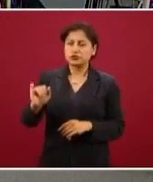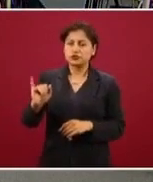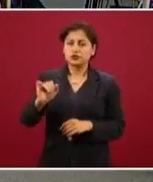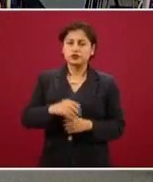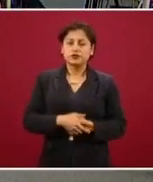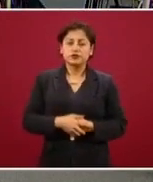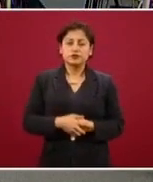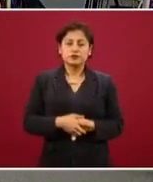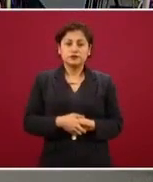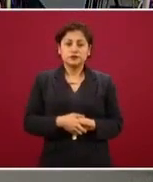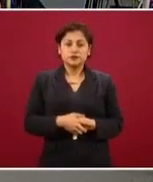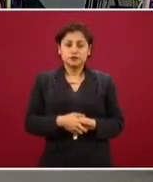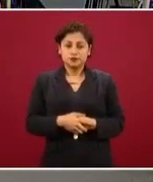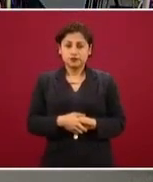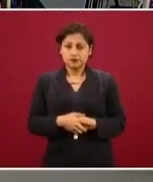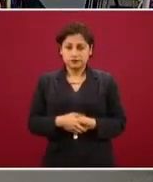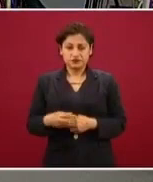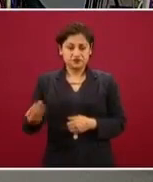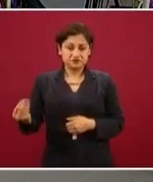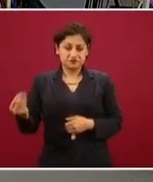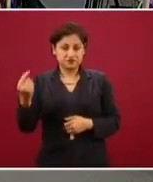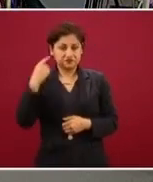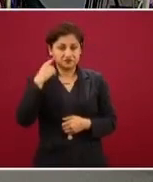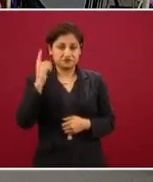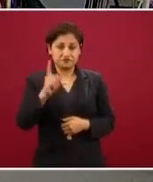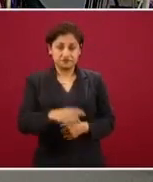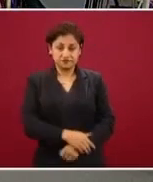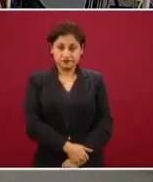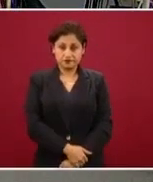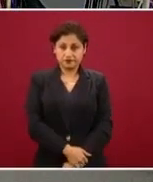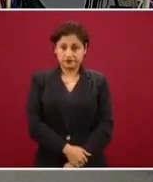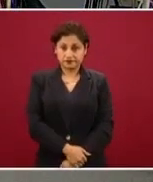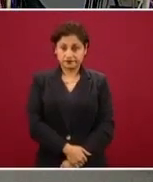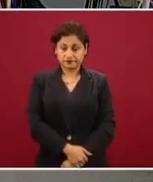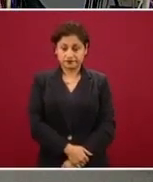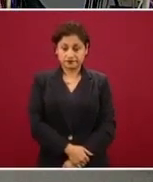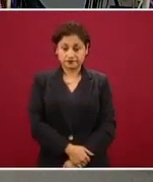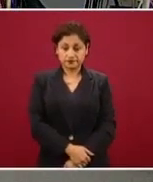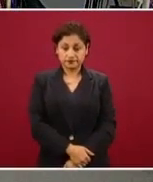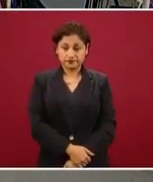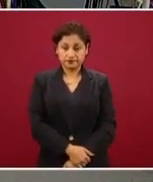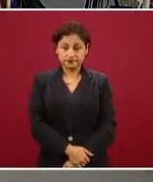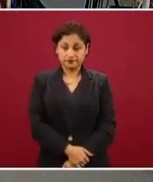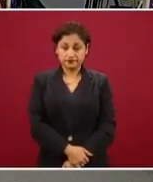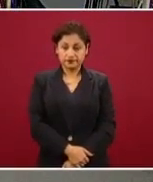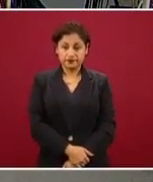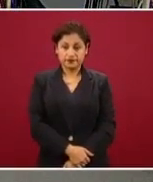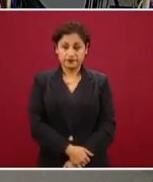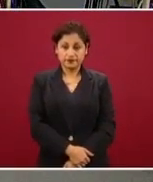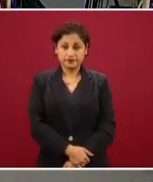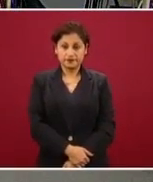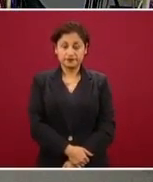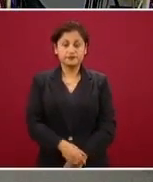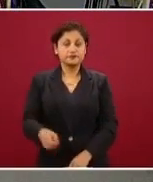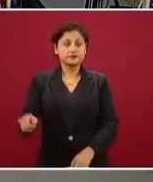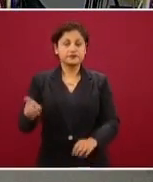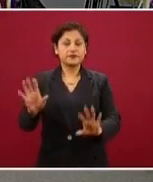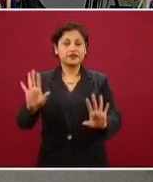No, pues eso ya es mucho detalle. Ya parece telenovela, no, pero no.